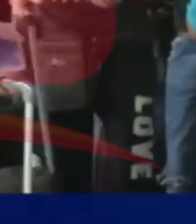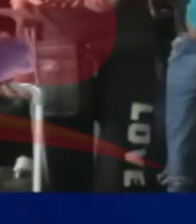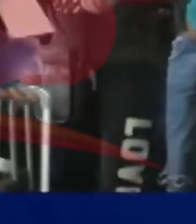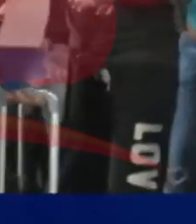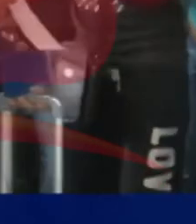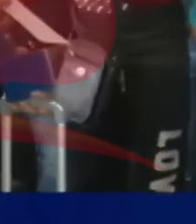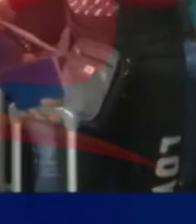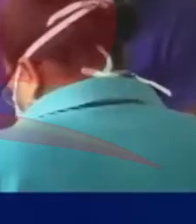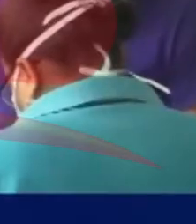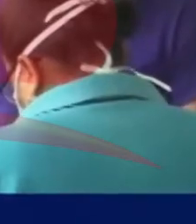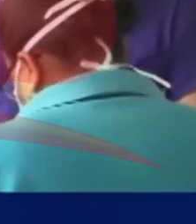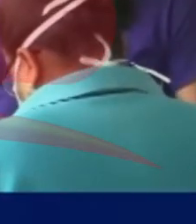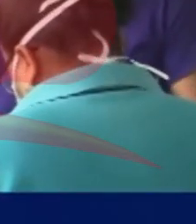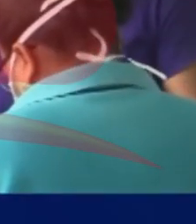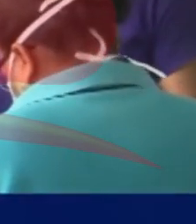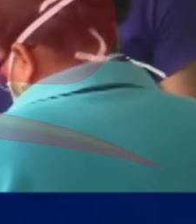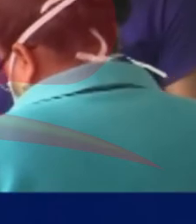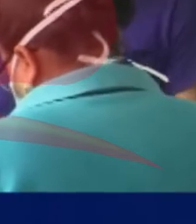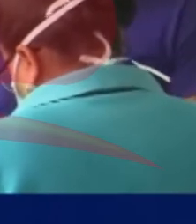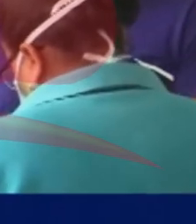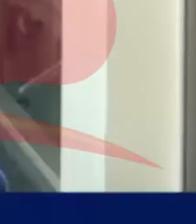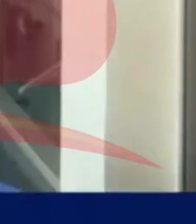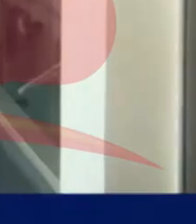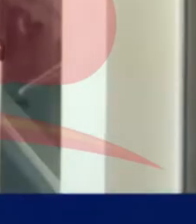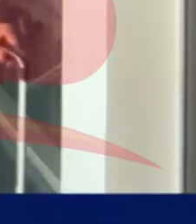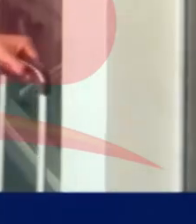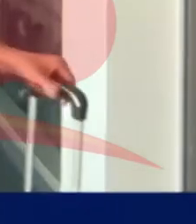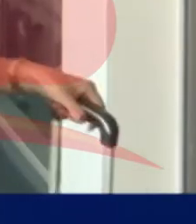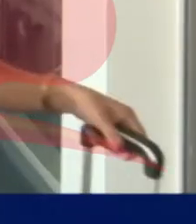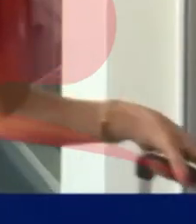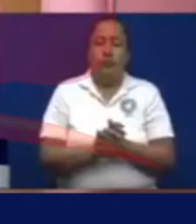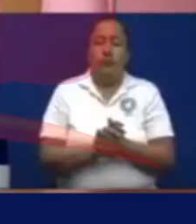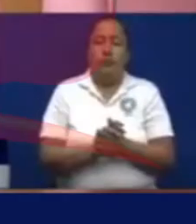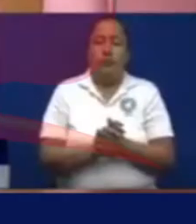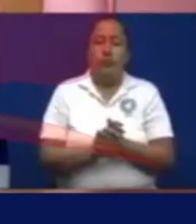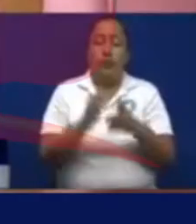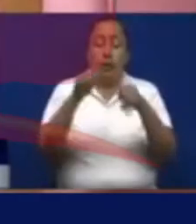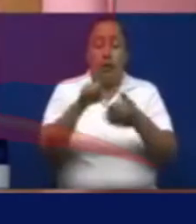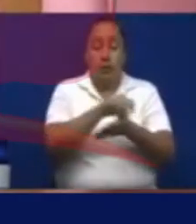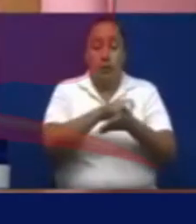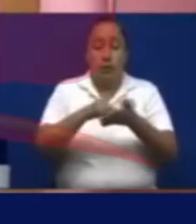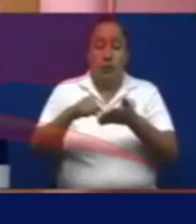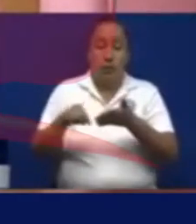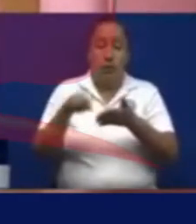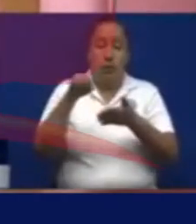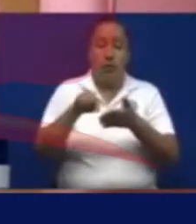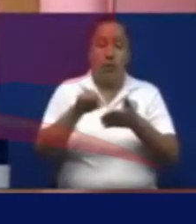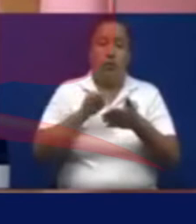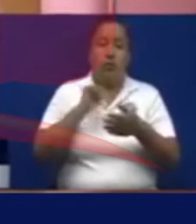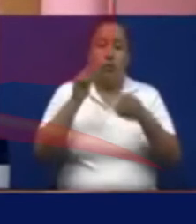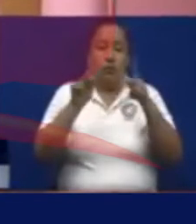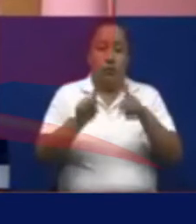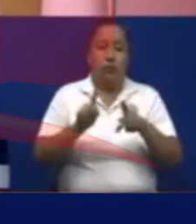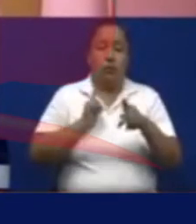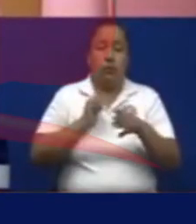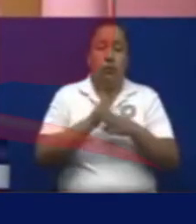a 1.823 y 64 decesos. Durante la presente semana, que comprende del 9 al 16 de